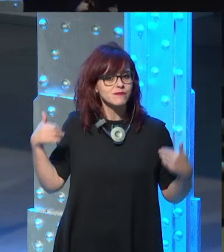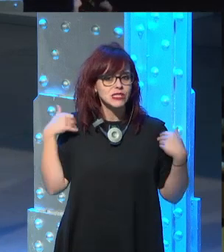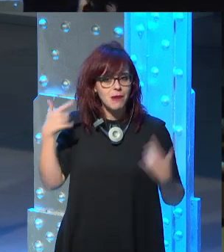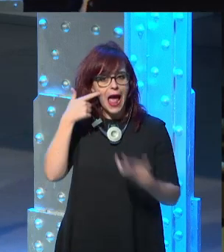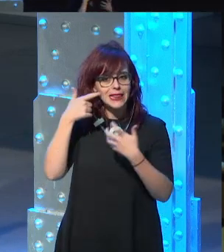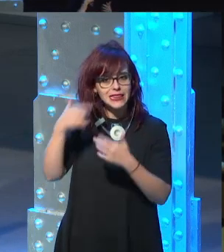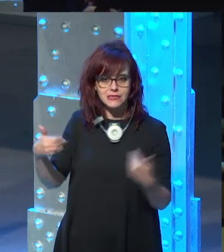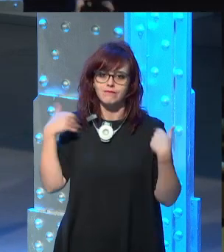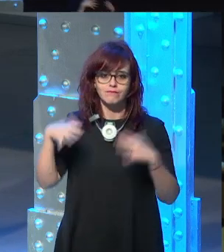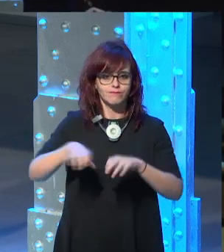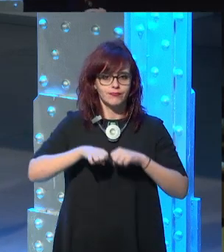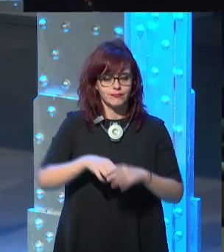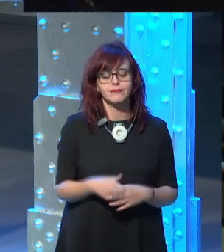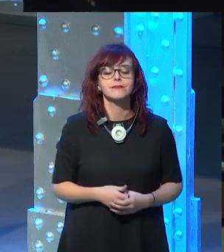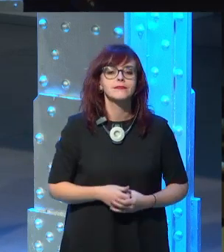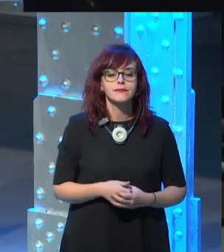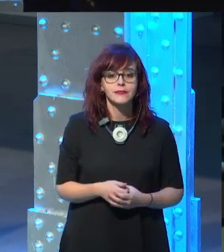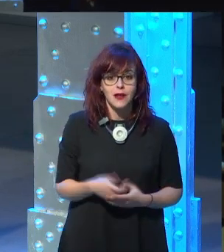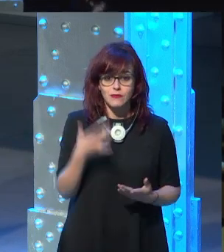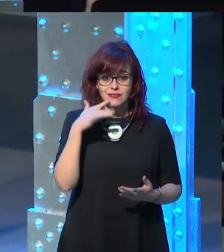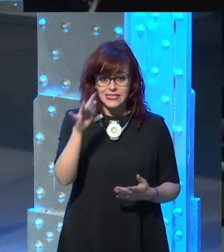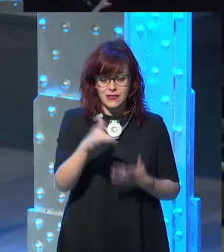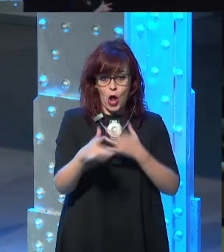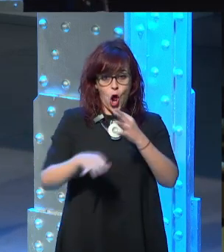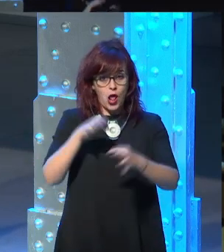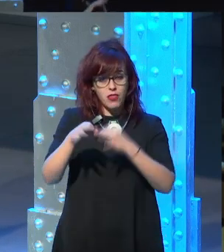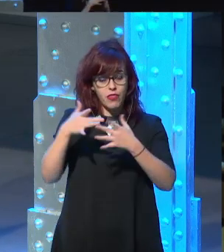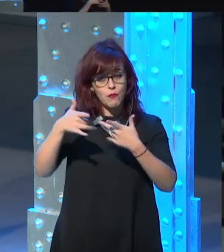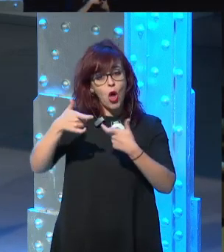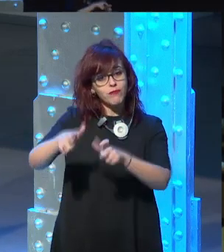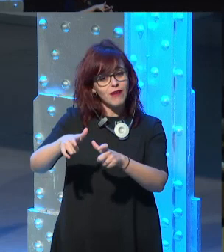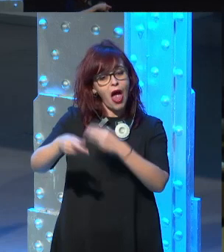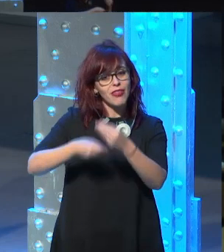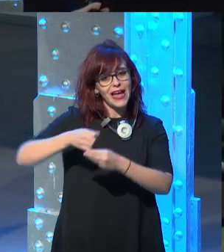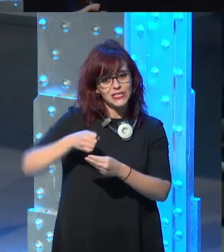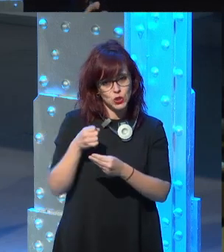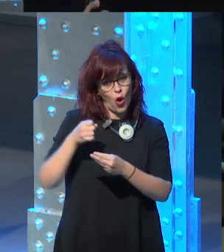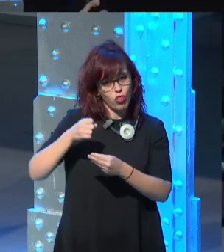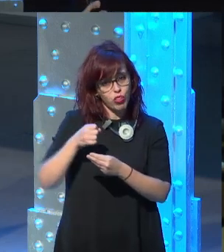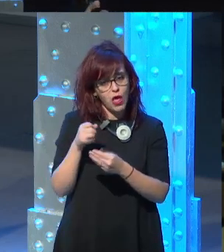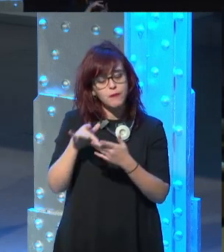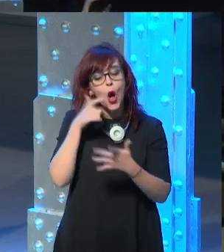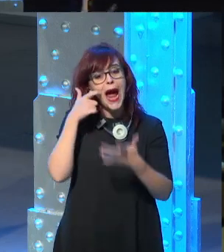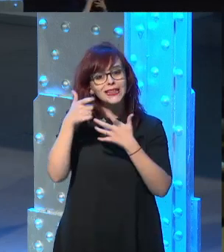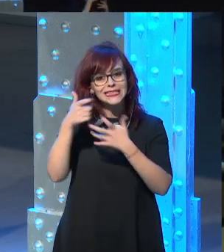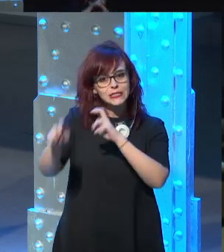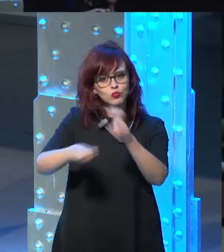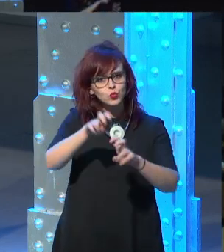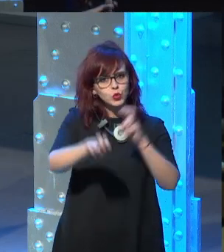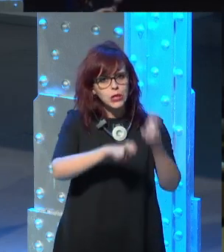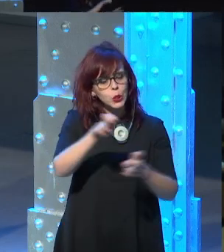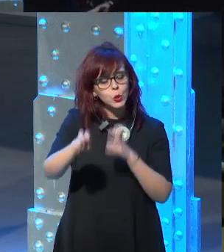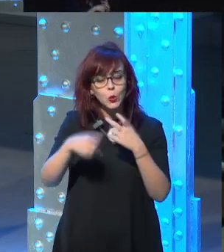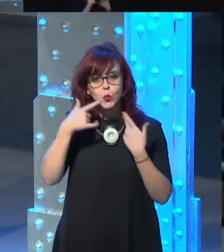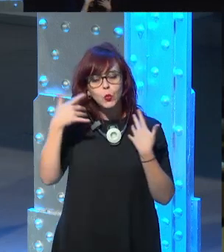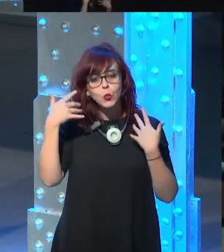parte artística. Sí, básicamente con la organización de CERU en Escocia hemos estado buscando artistas.